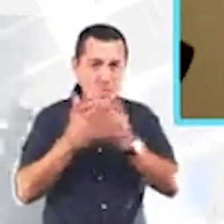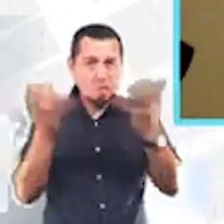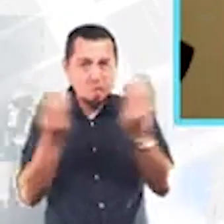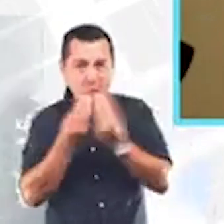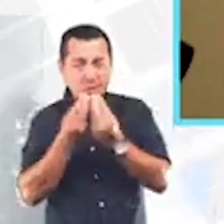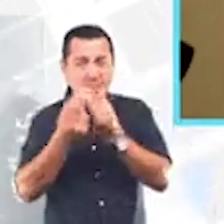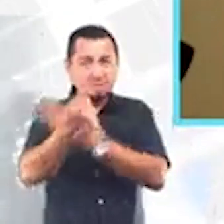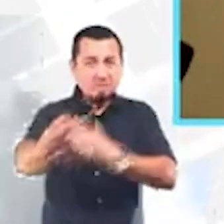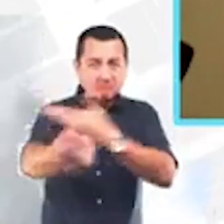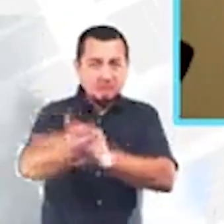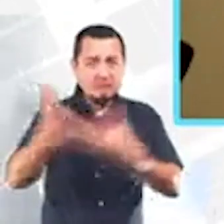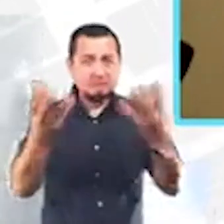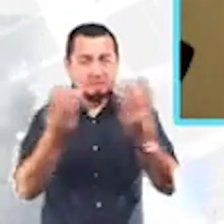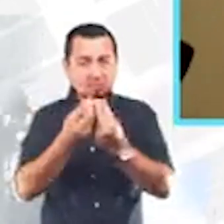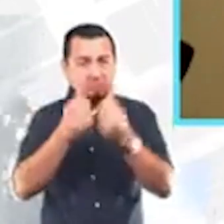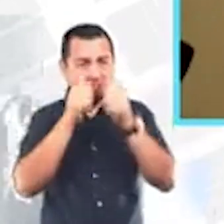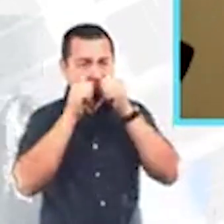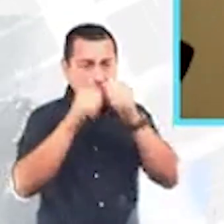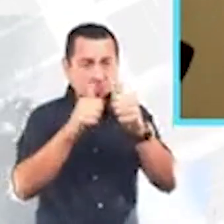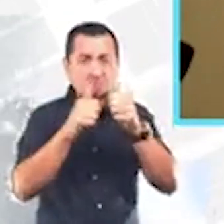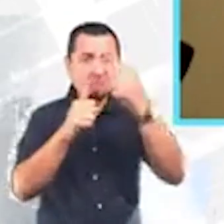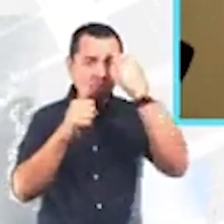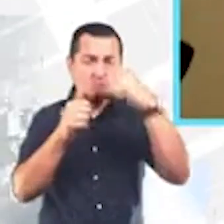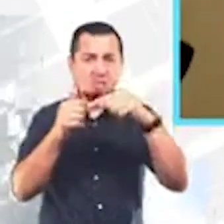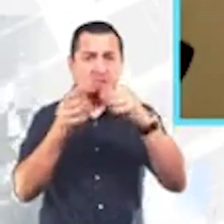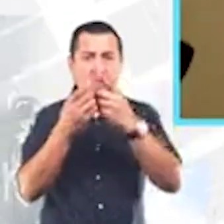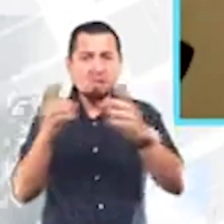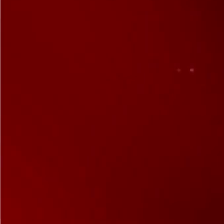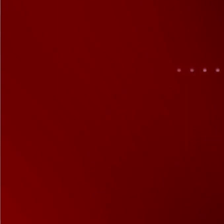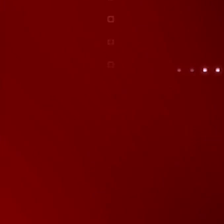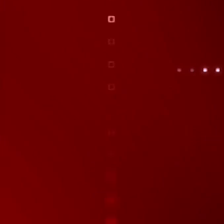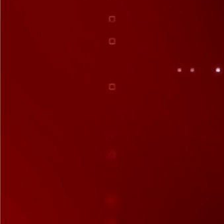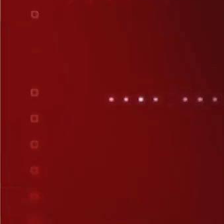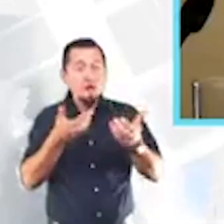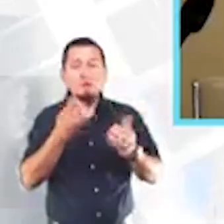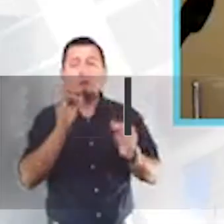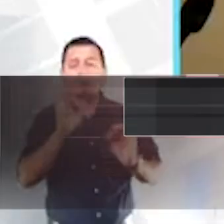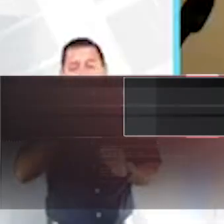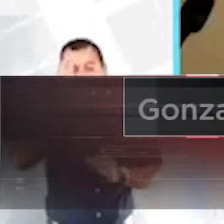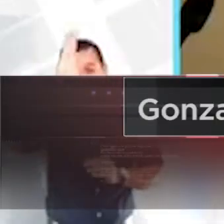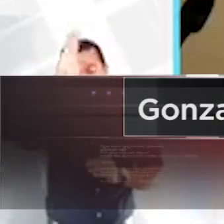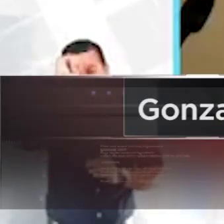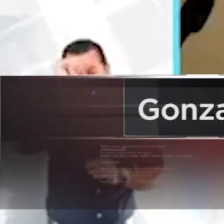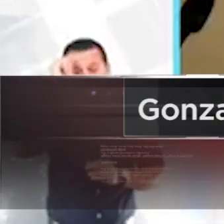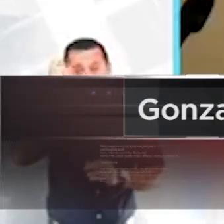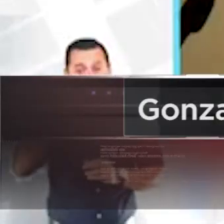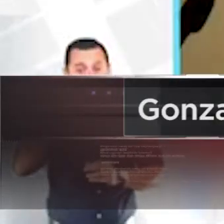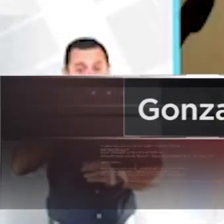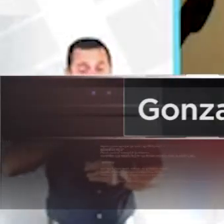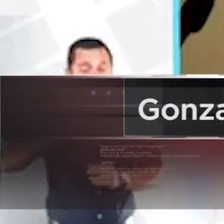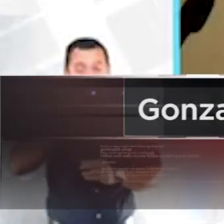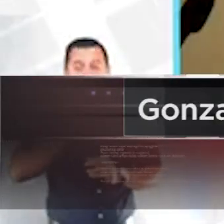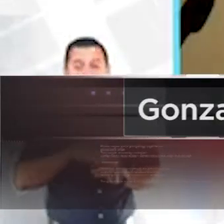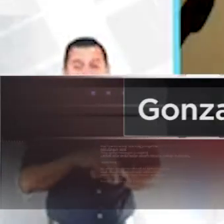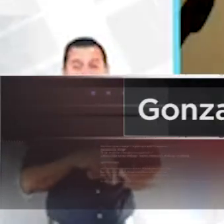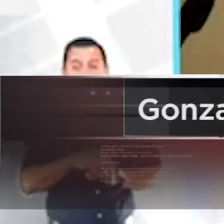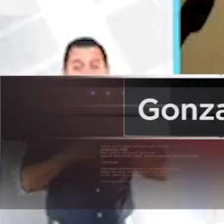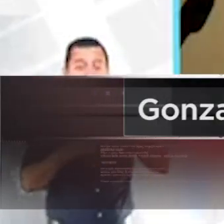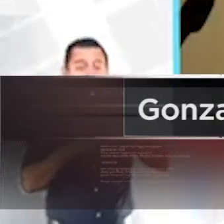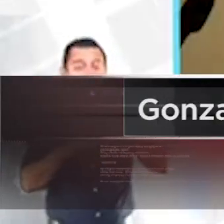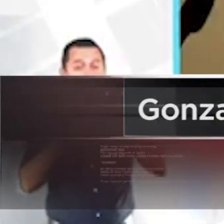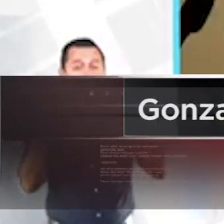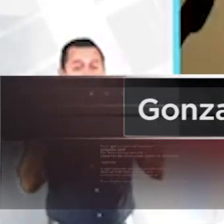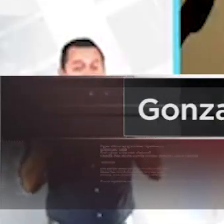Álvarez Barragán, destacó conseguir el tema de vialidad. La sustentabilidad o vehículos